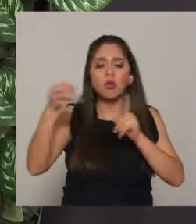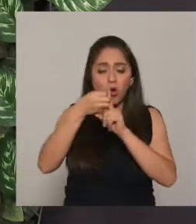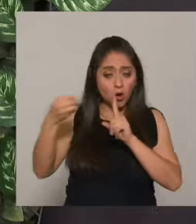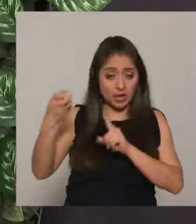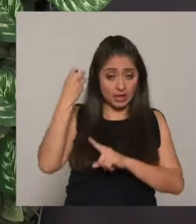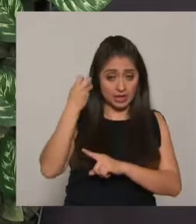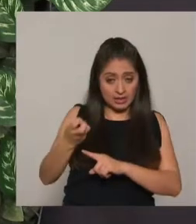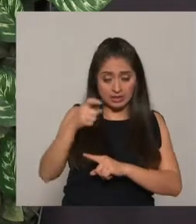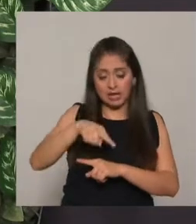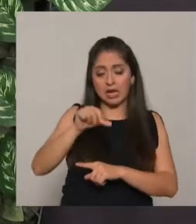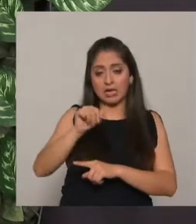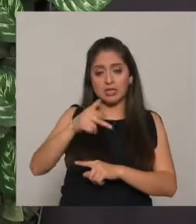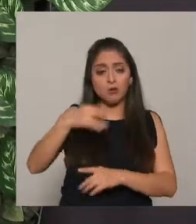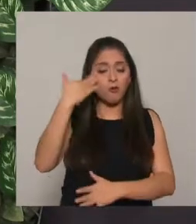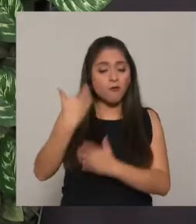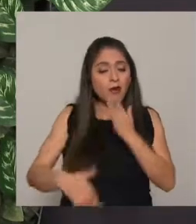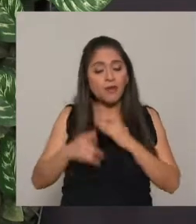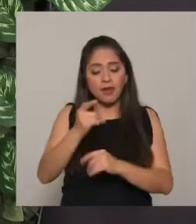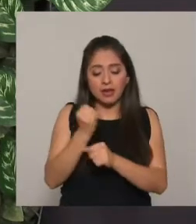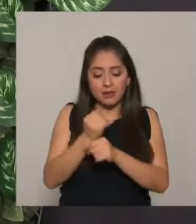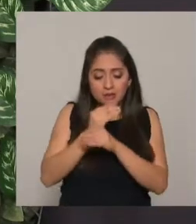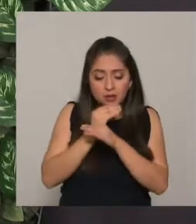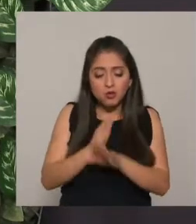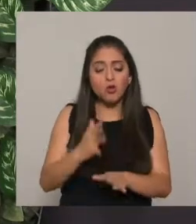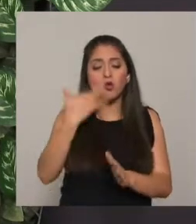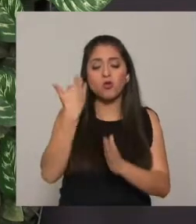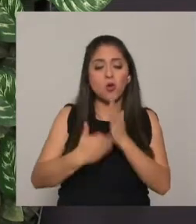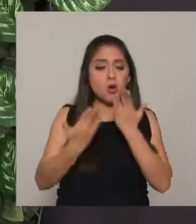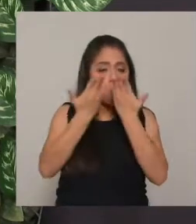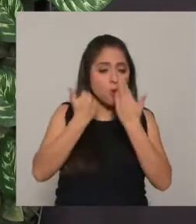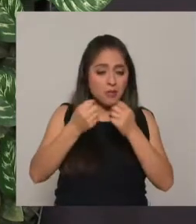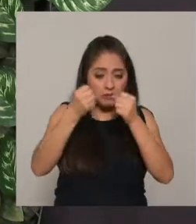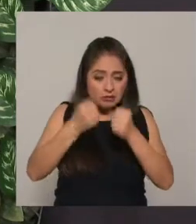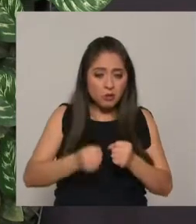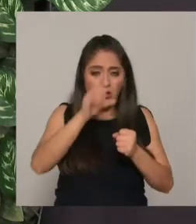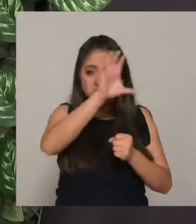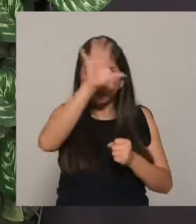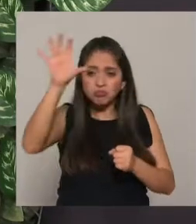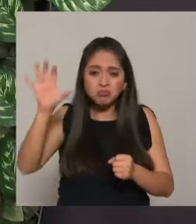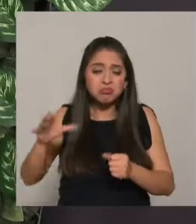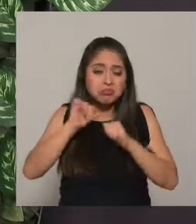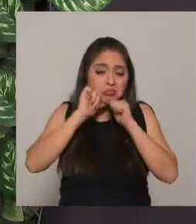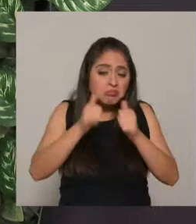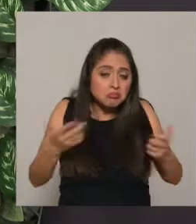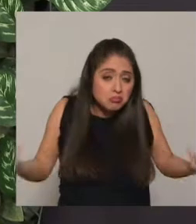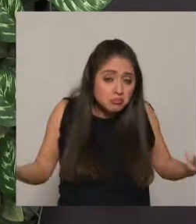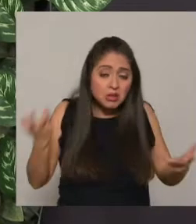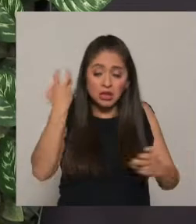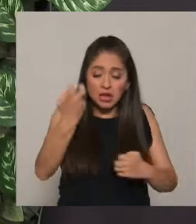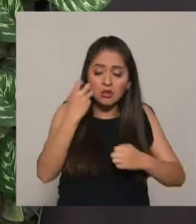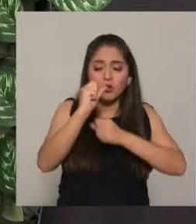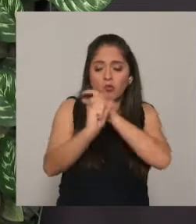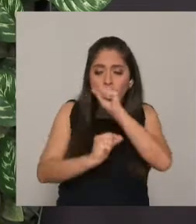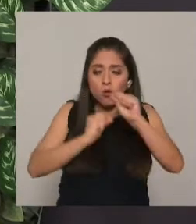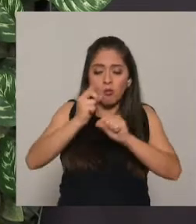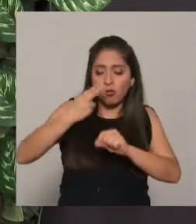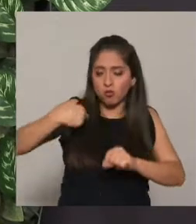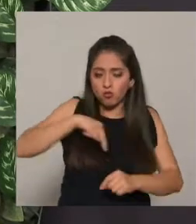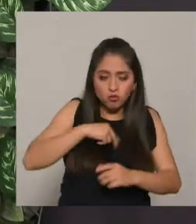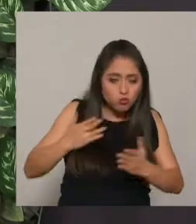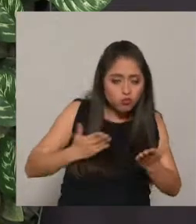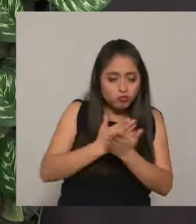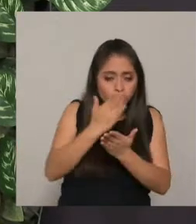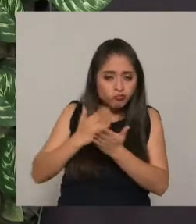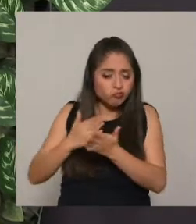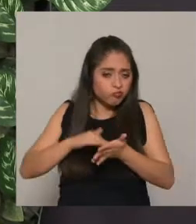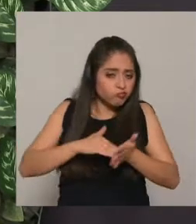archivo, ¿sí? No hay inventario, no hay protocolos de seguridad, entonces todos esos grises se han ido atacando, hemos ido